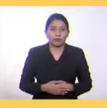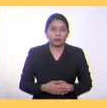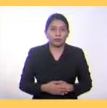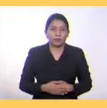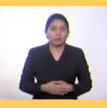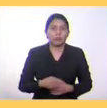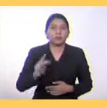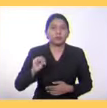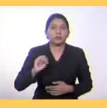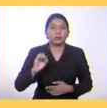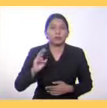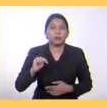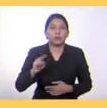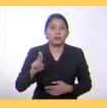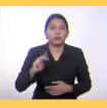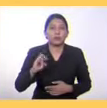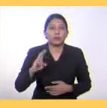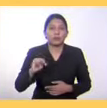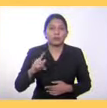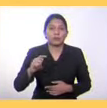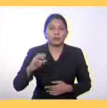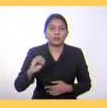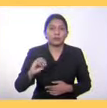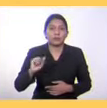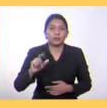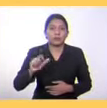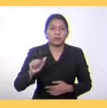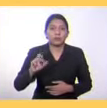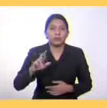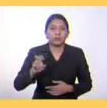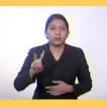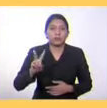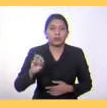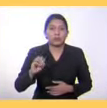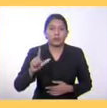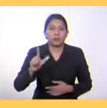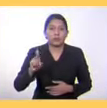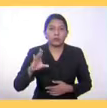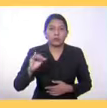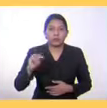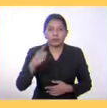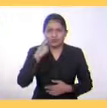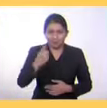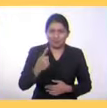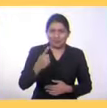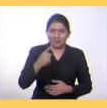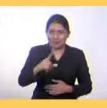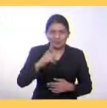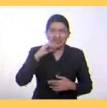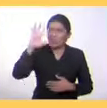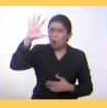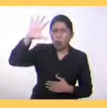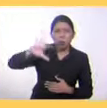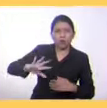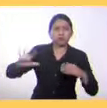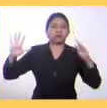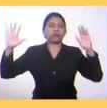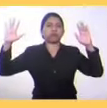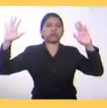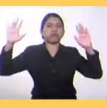Monumento a la Revolución. Uno de los grandes logros del diseño fue integrar a la nueva edificación el Monumento a la